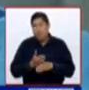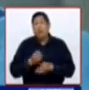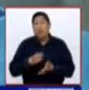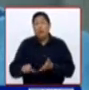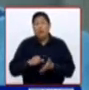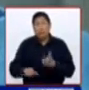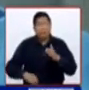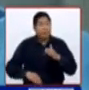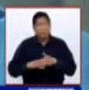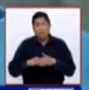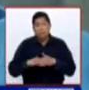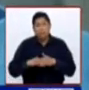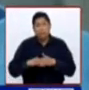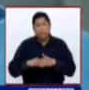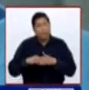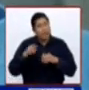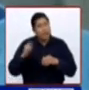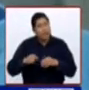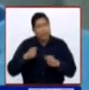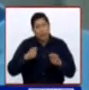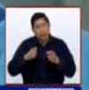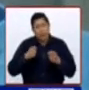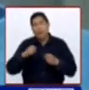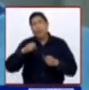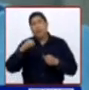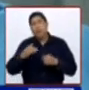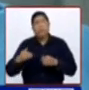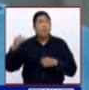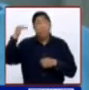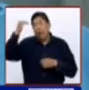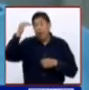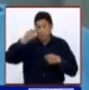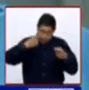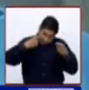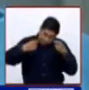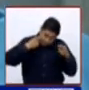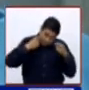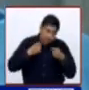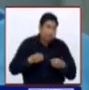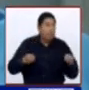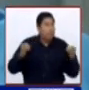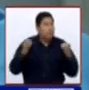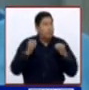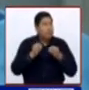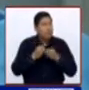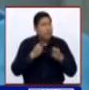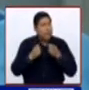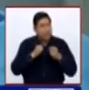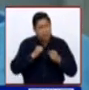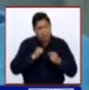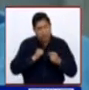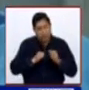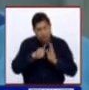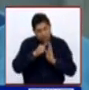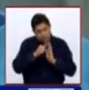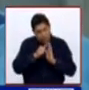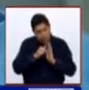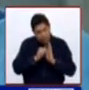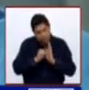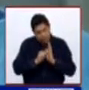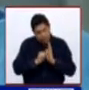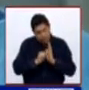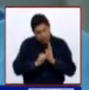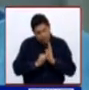tipo de gastos porque ella ya necesita manejo de un tercer nivel, necesita manejos quirúrgicos de